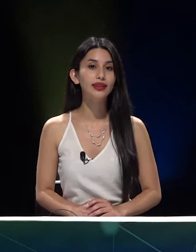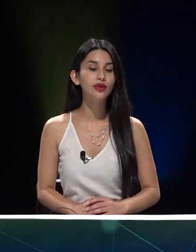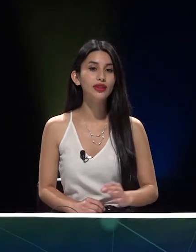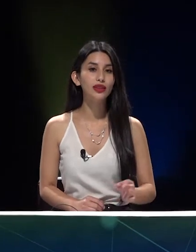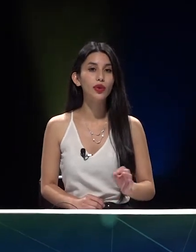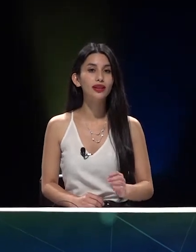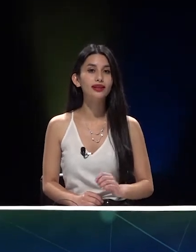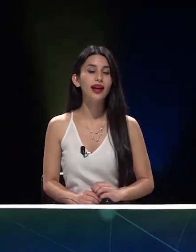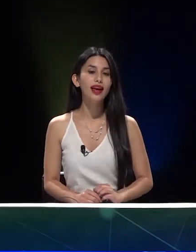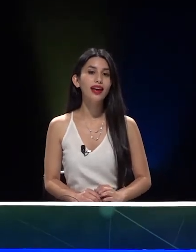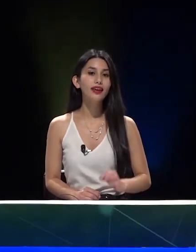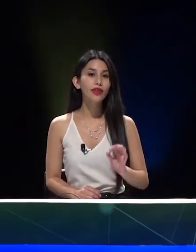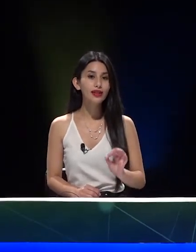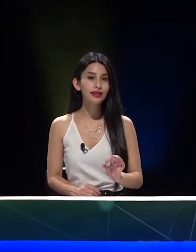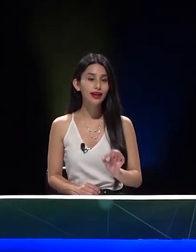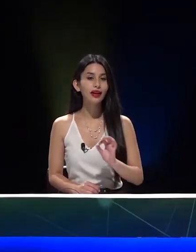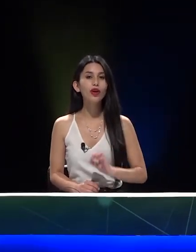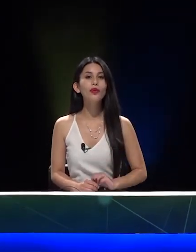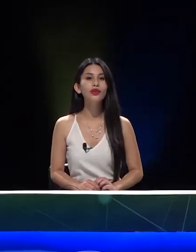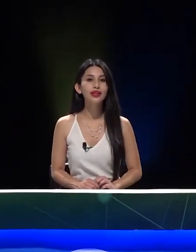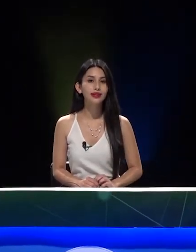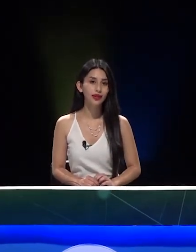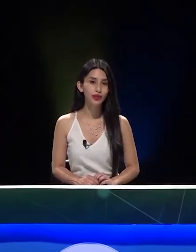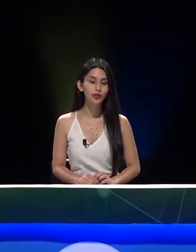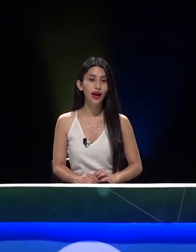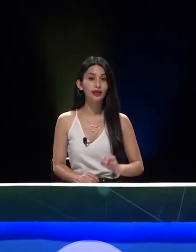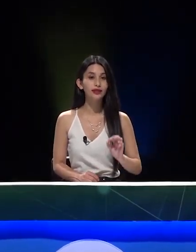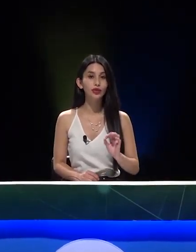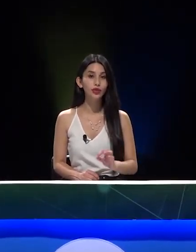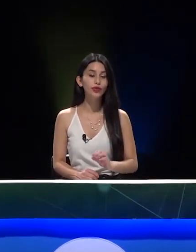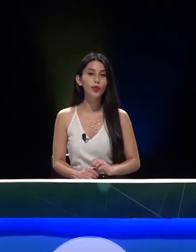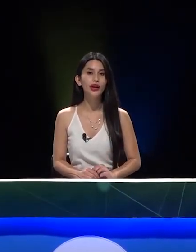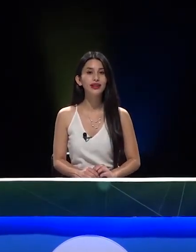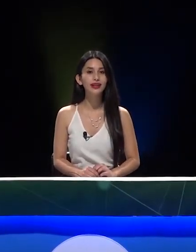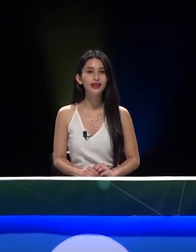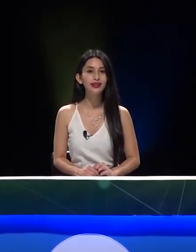seguirnos a través de nuestras cuentas en Instagram como Tele Santiago Tunja, en